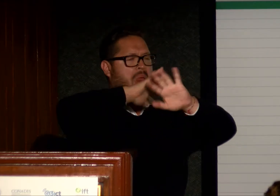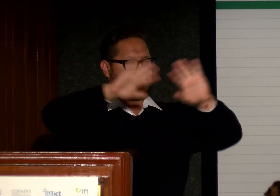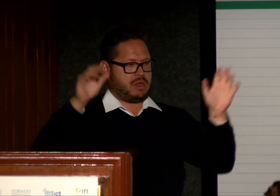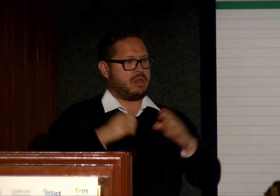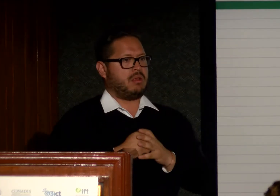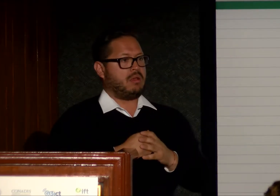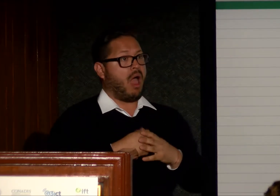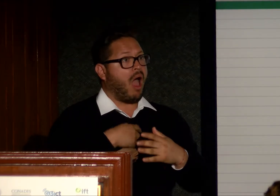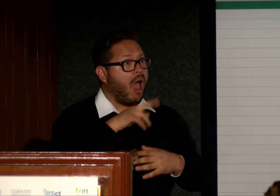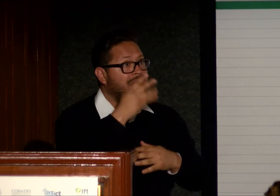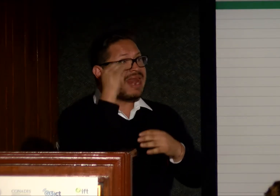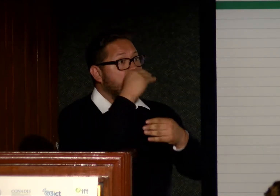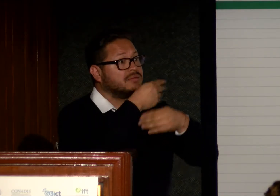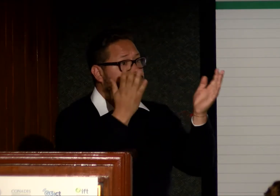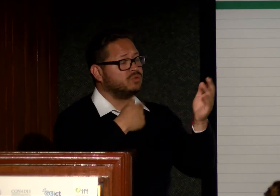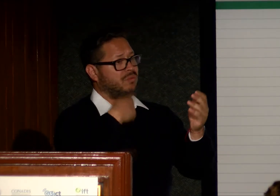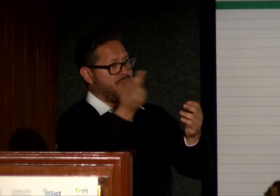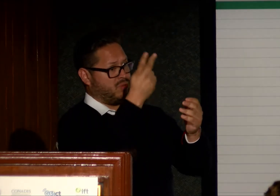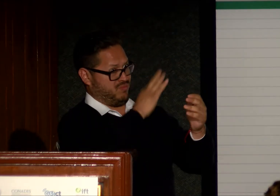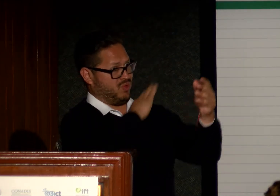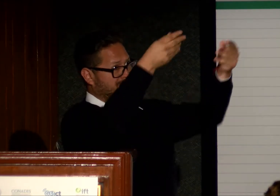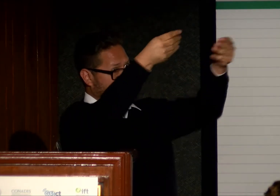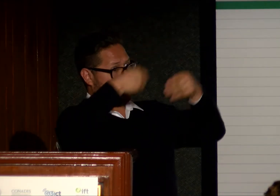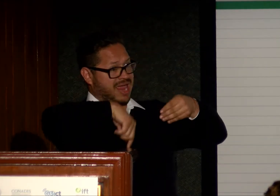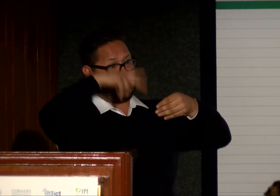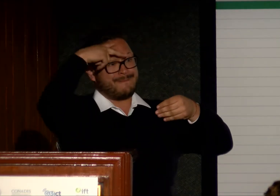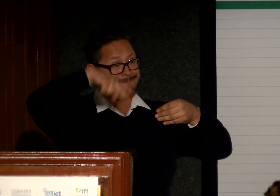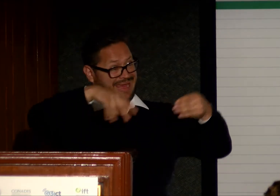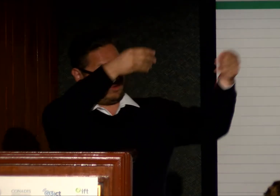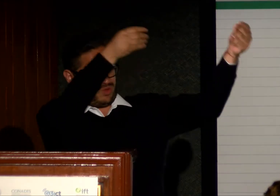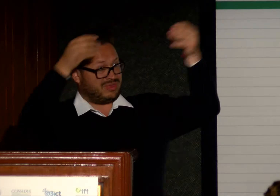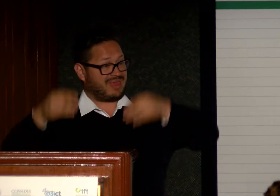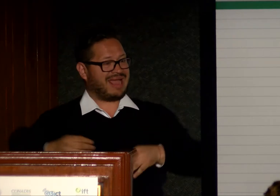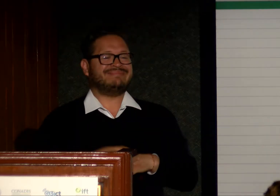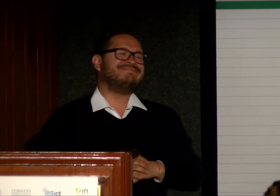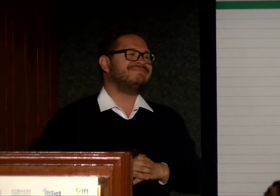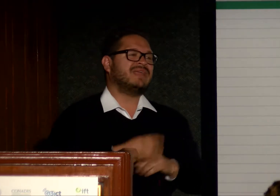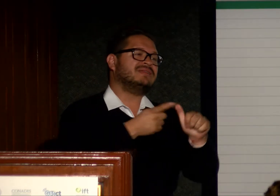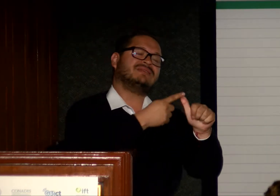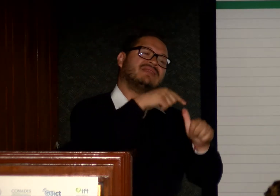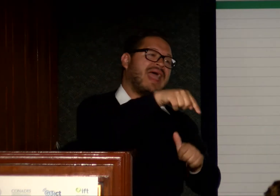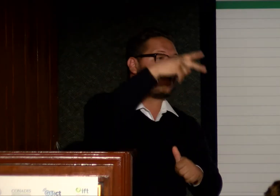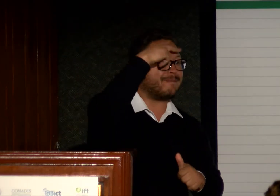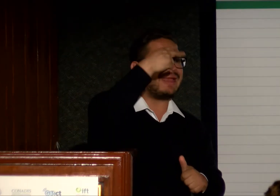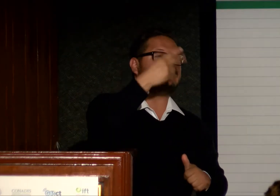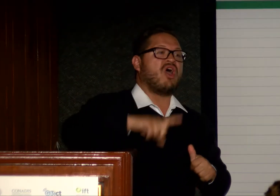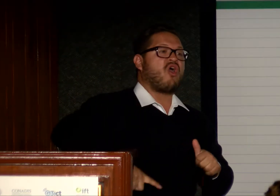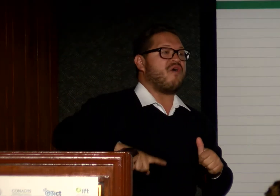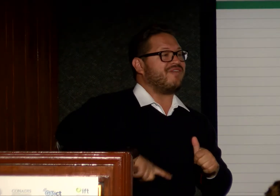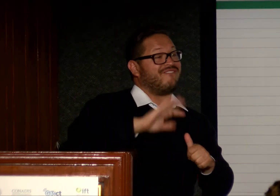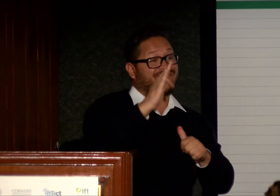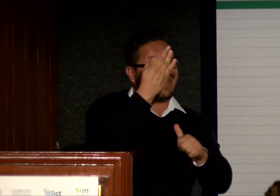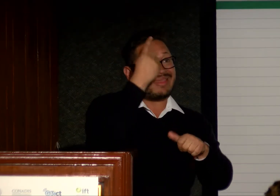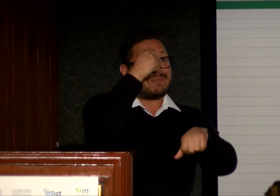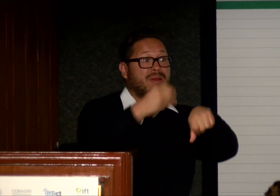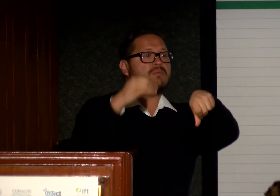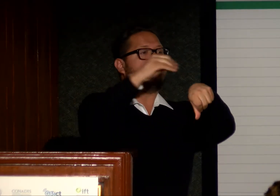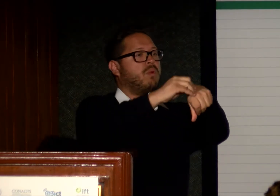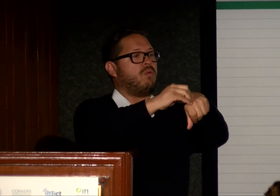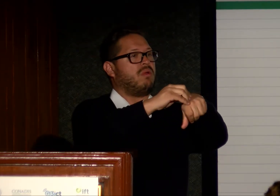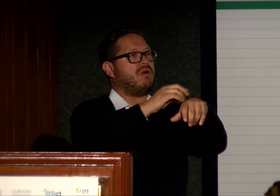que puede comunicarse de cualquier manera, si está lejos, si está cerca, si es un restaurante. Aquí en